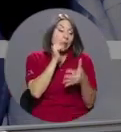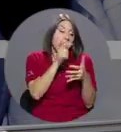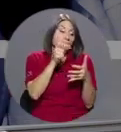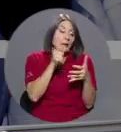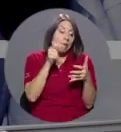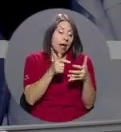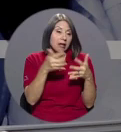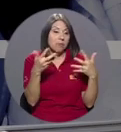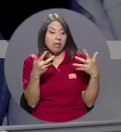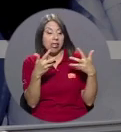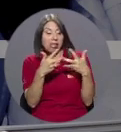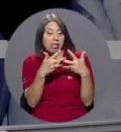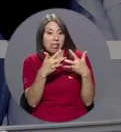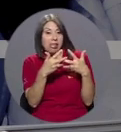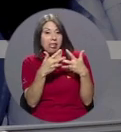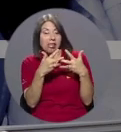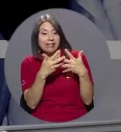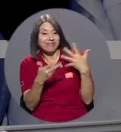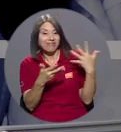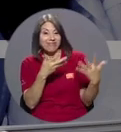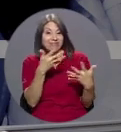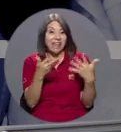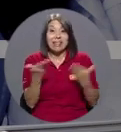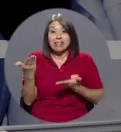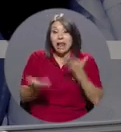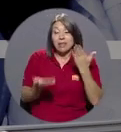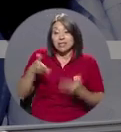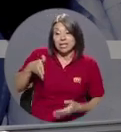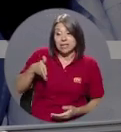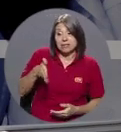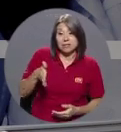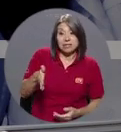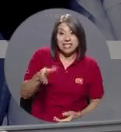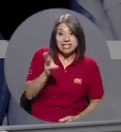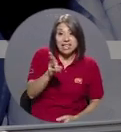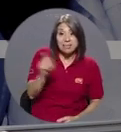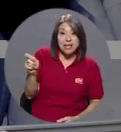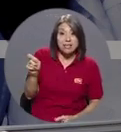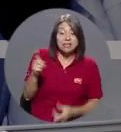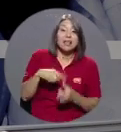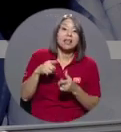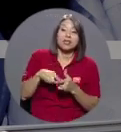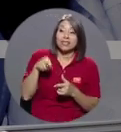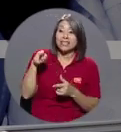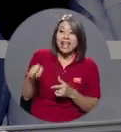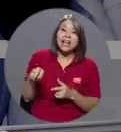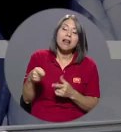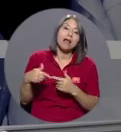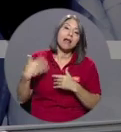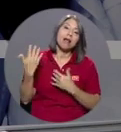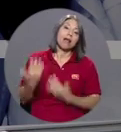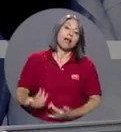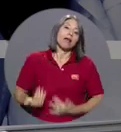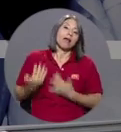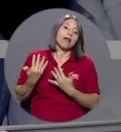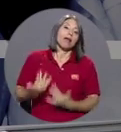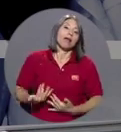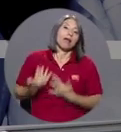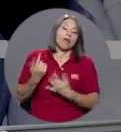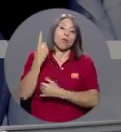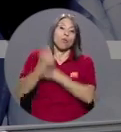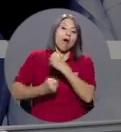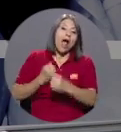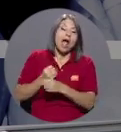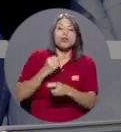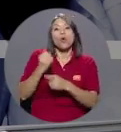los procedimientos, y pues un animal que dura 6 meses nos va a durar 1 año o 1 año y medio para llegar a las tallas que queremos. Entonces